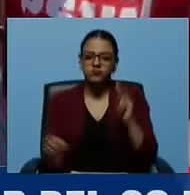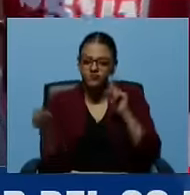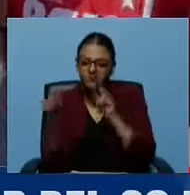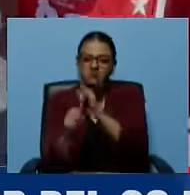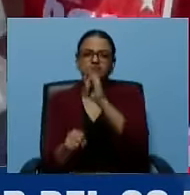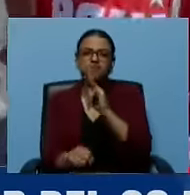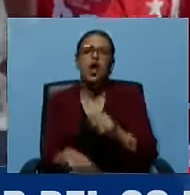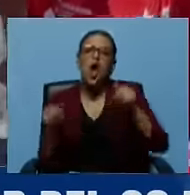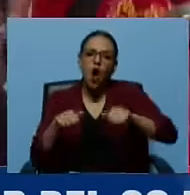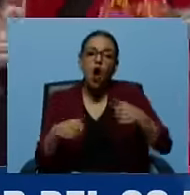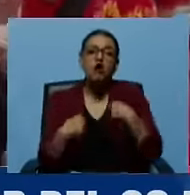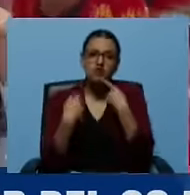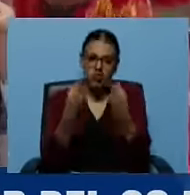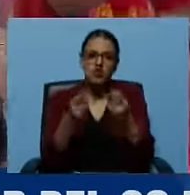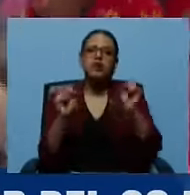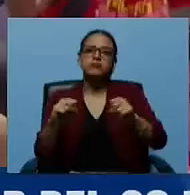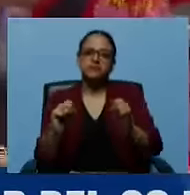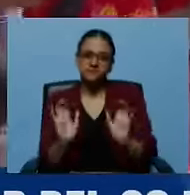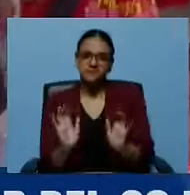Hoy les digo,